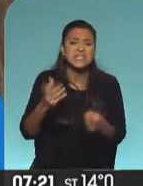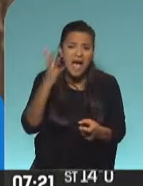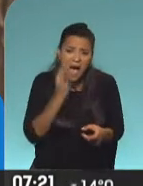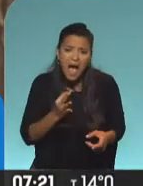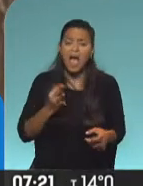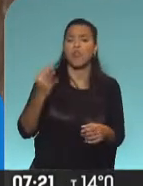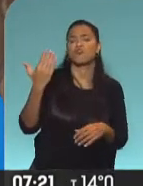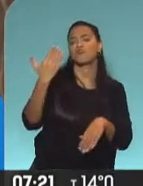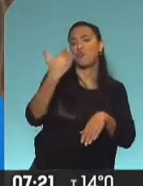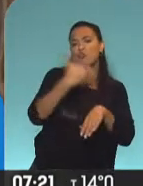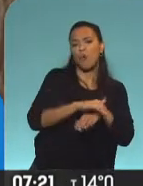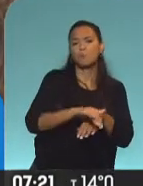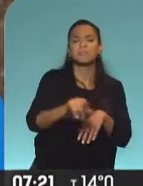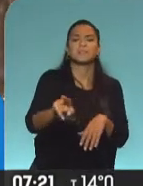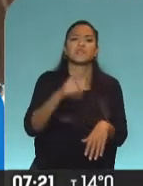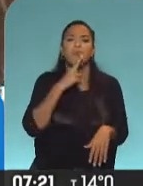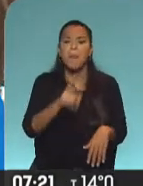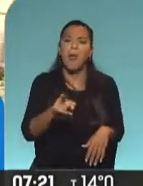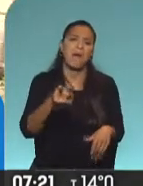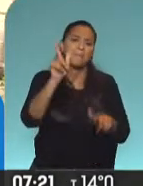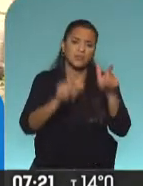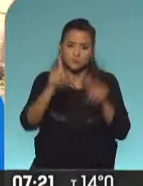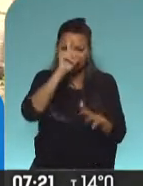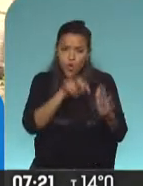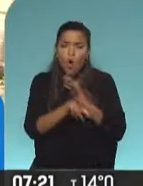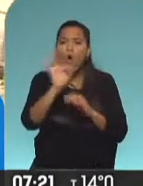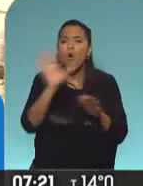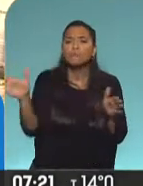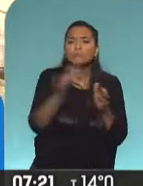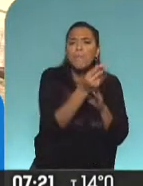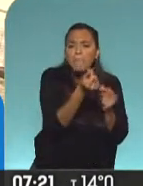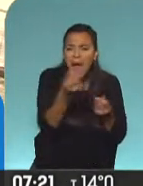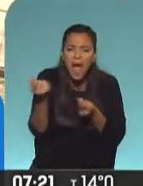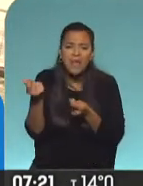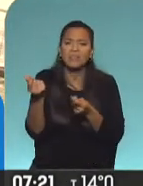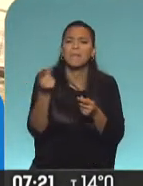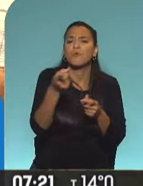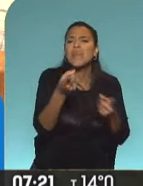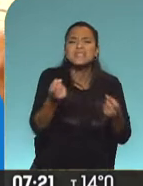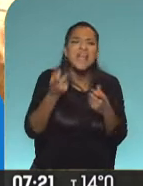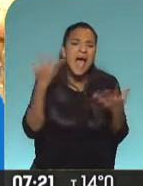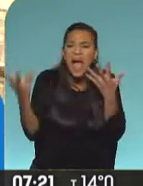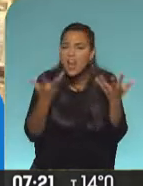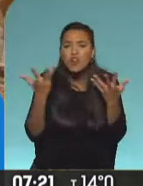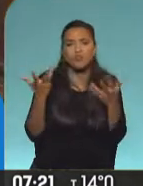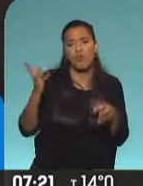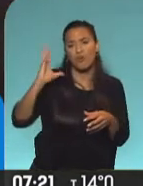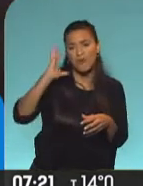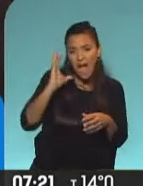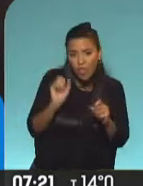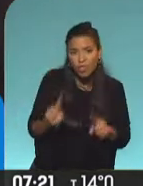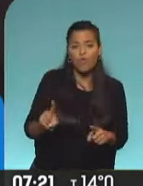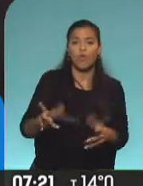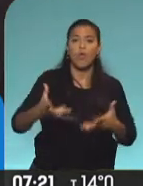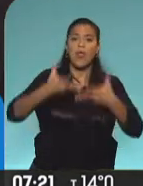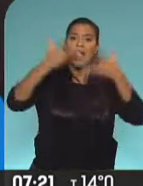domicilio para algún paciente cuando se necesita juntar dinero para alguna necesidad de la radio radio grande